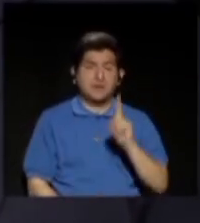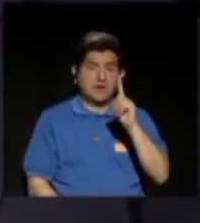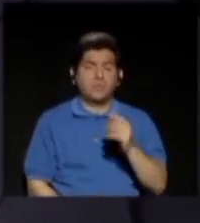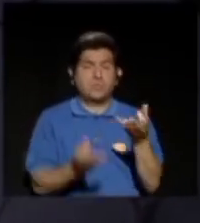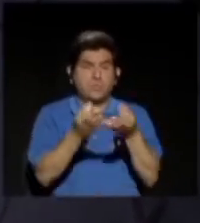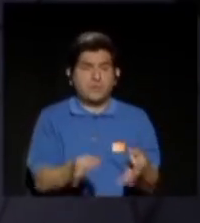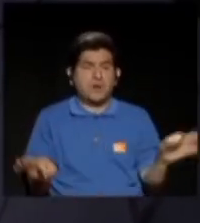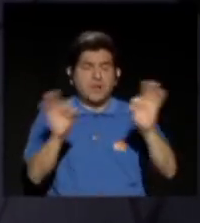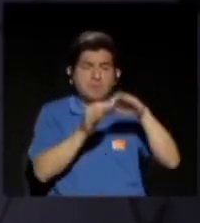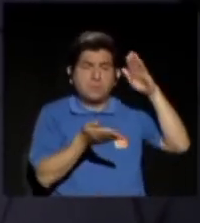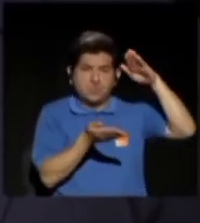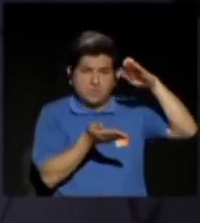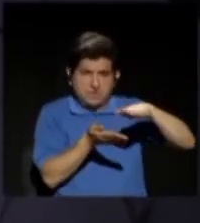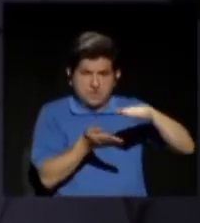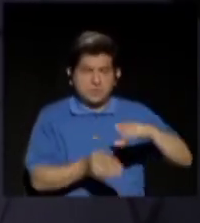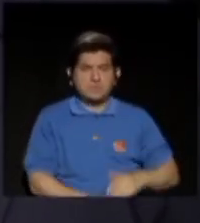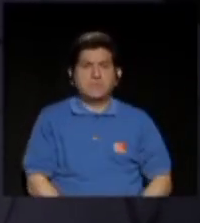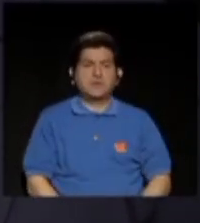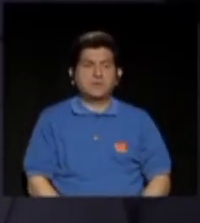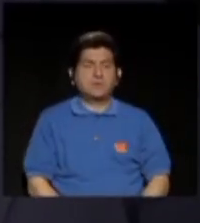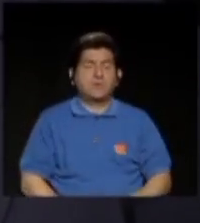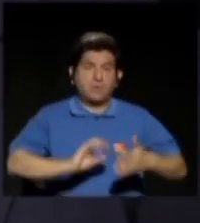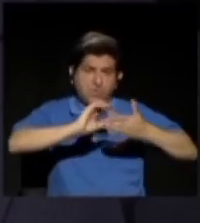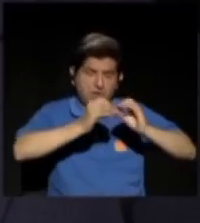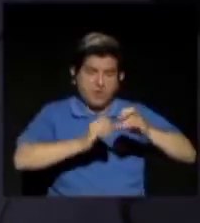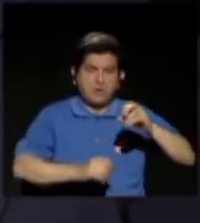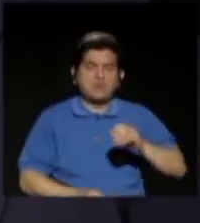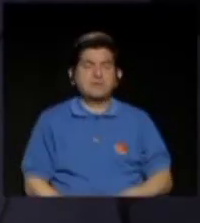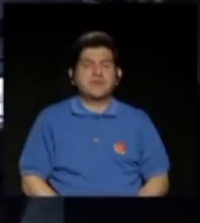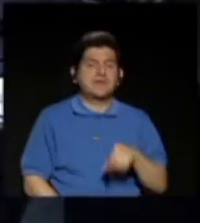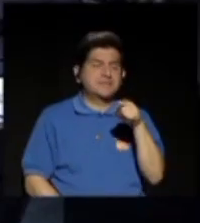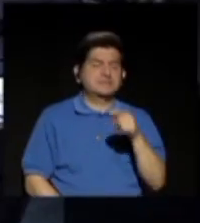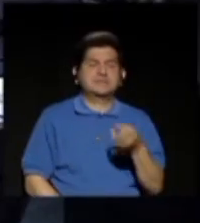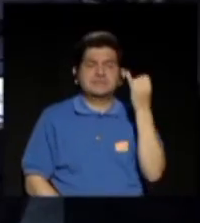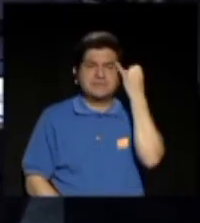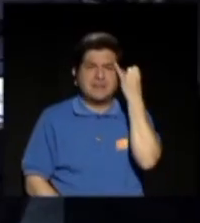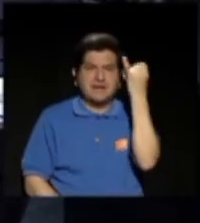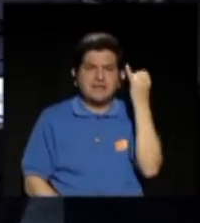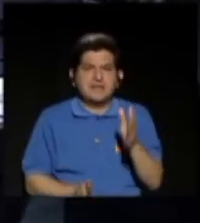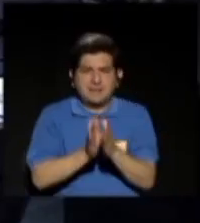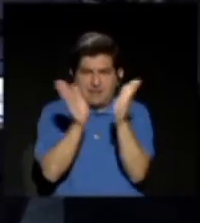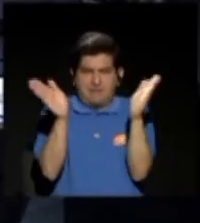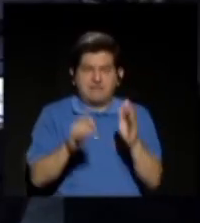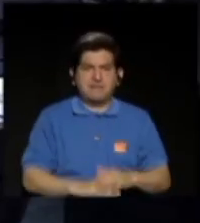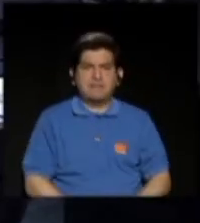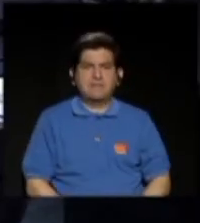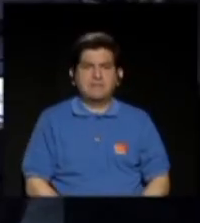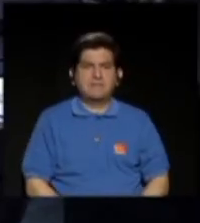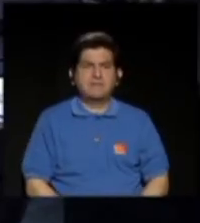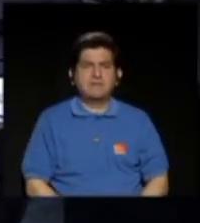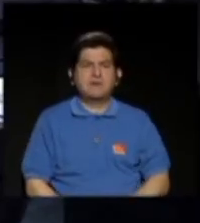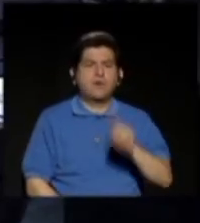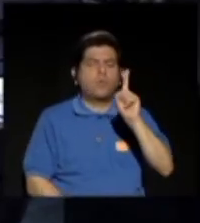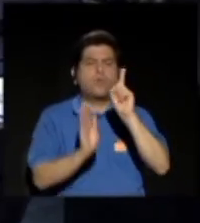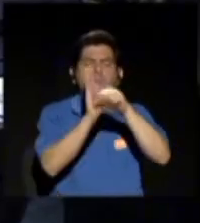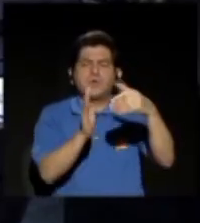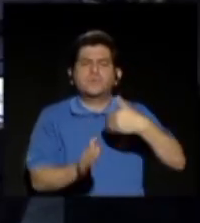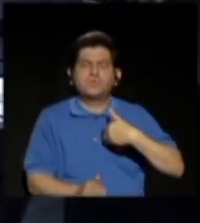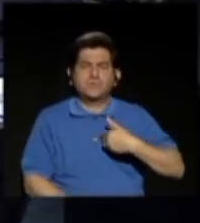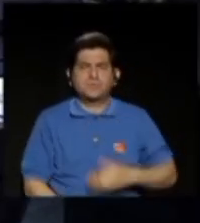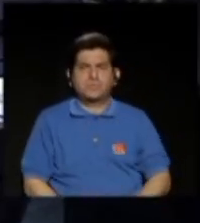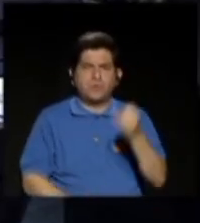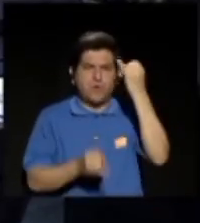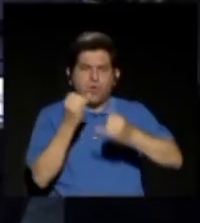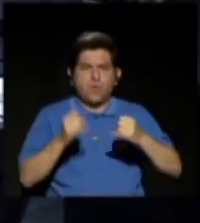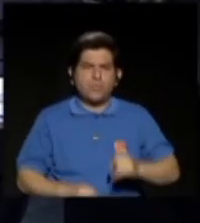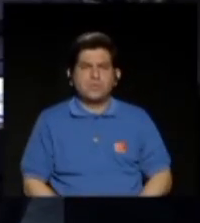pequeña dentro del cálculo del índice general. Nos queda un minuto, Milton, una última consideración que usted